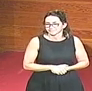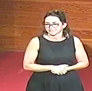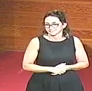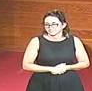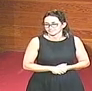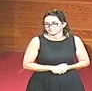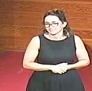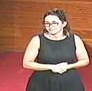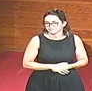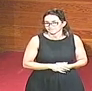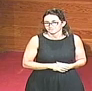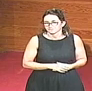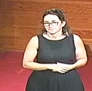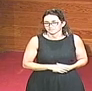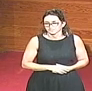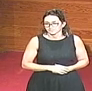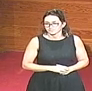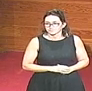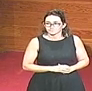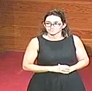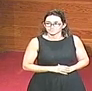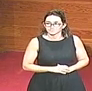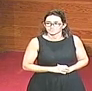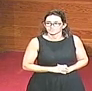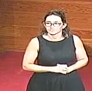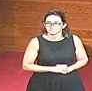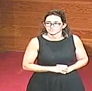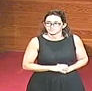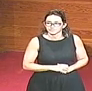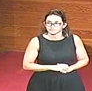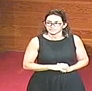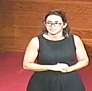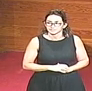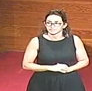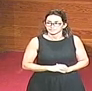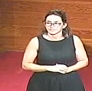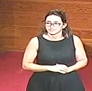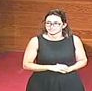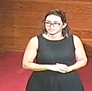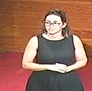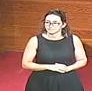da nazioarteko gaurkotasuneko gaiei buruz. Honetaz gain, A Vivir que son dos días zer kateko